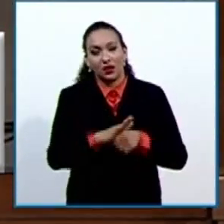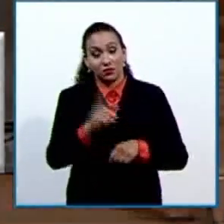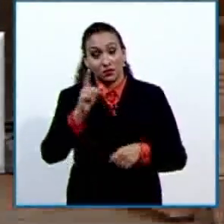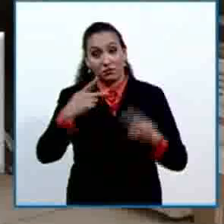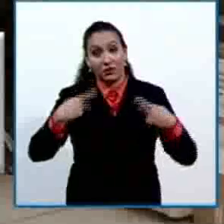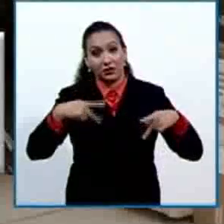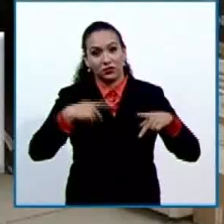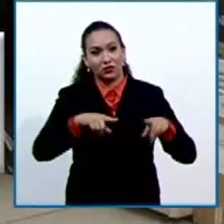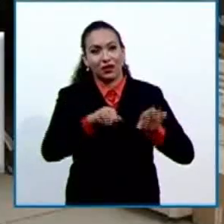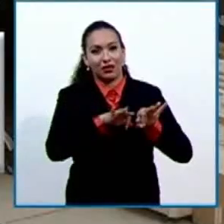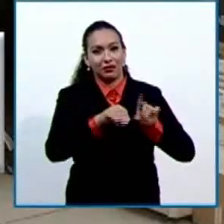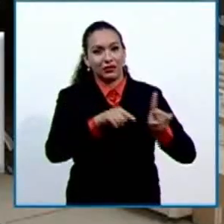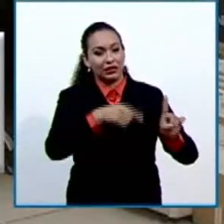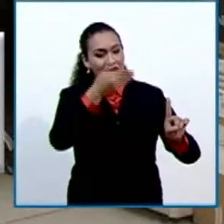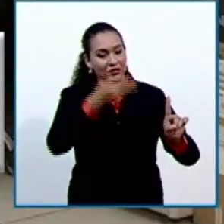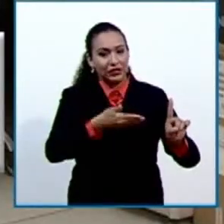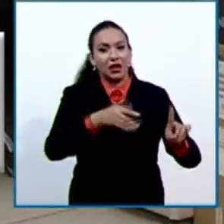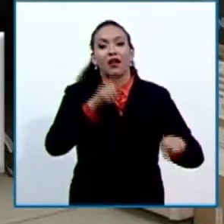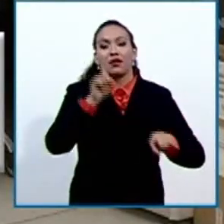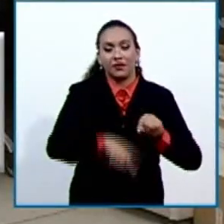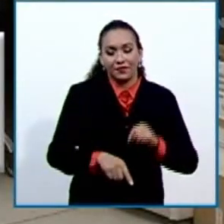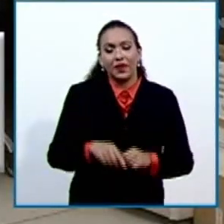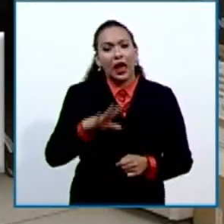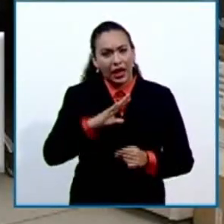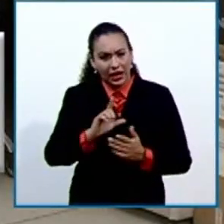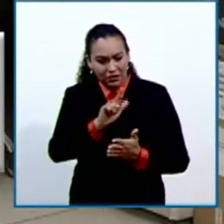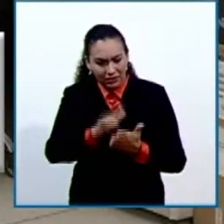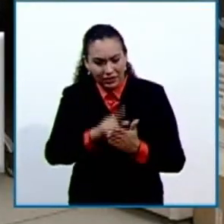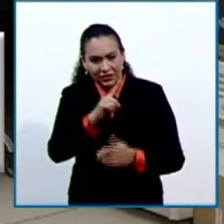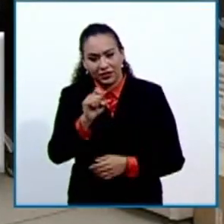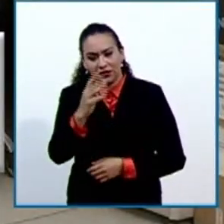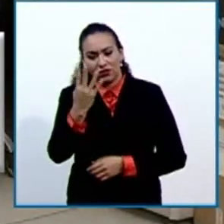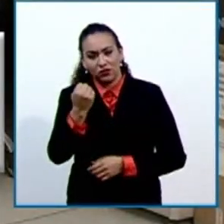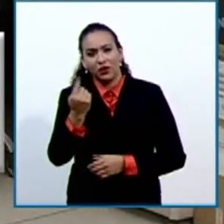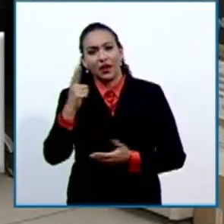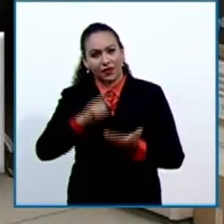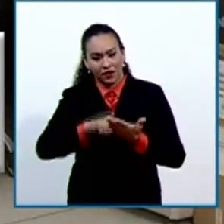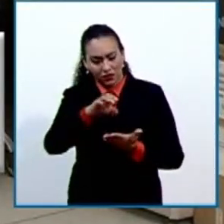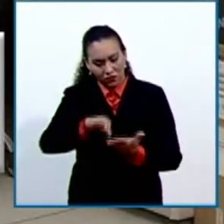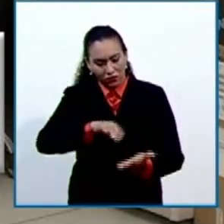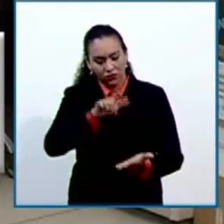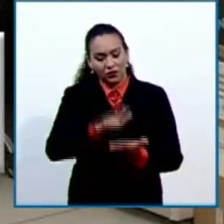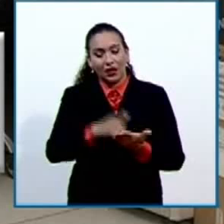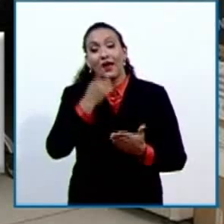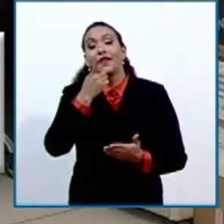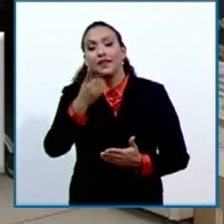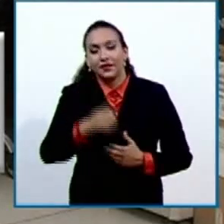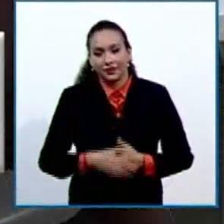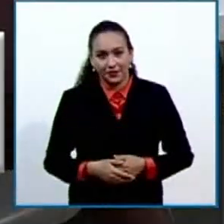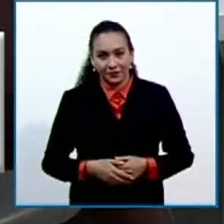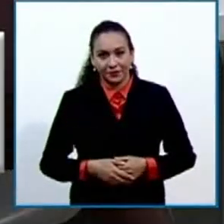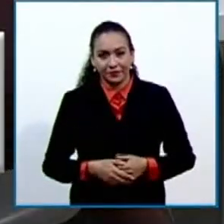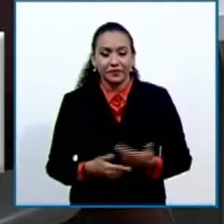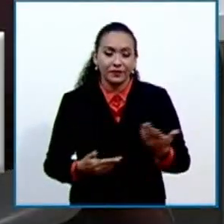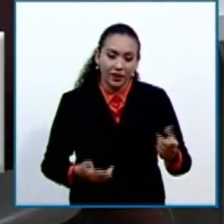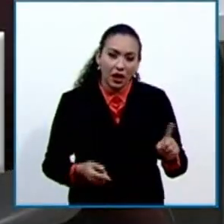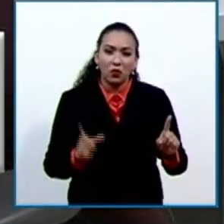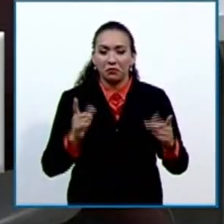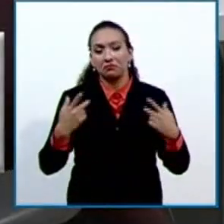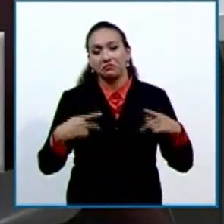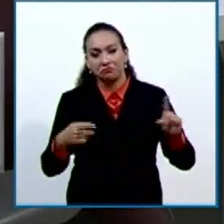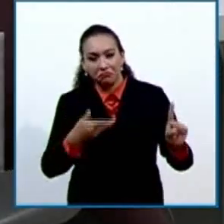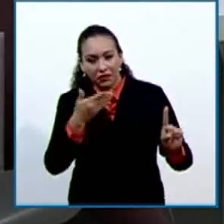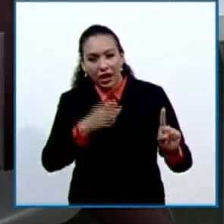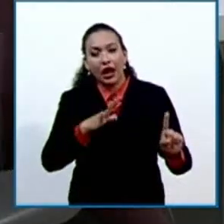es congruente con lo previsto en la fracción tercera del artículo 109 constitucional, que dispone, entre otras cuestiones, que